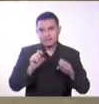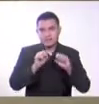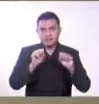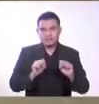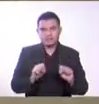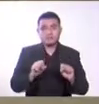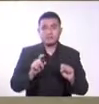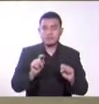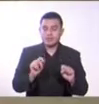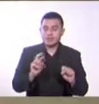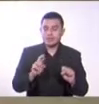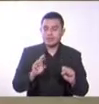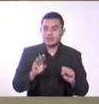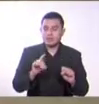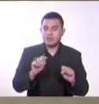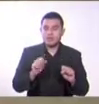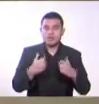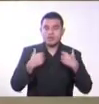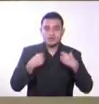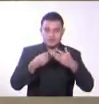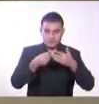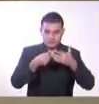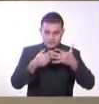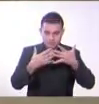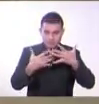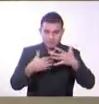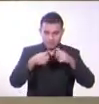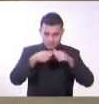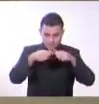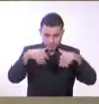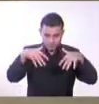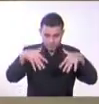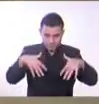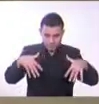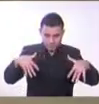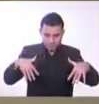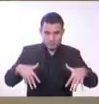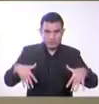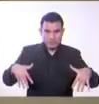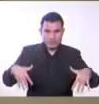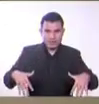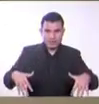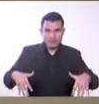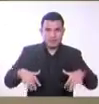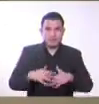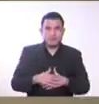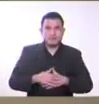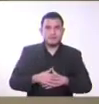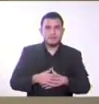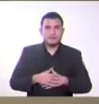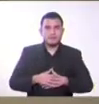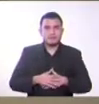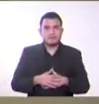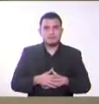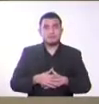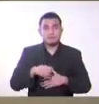tributario tiene elementos y dentro de esos elementos o dentro de los tributos tenemos lo que son los